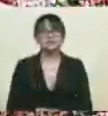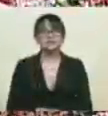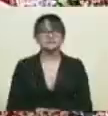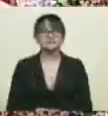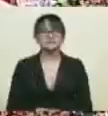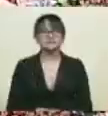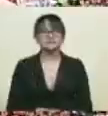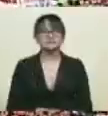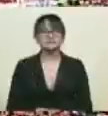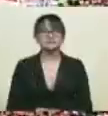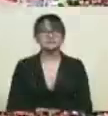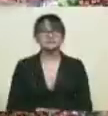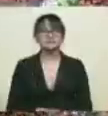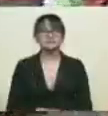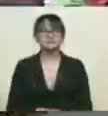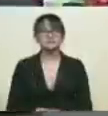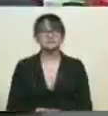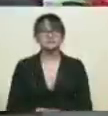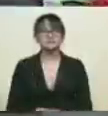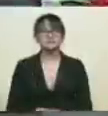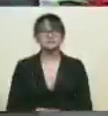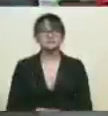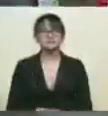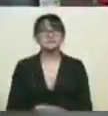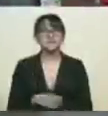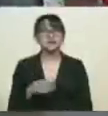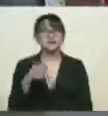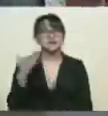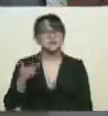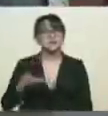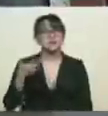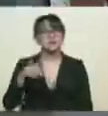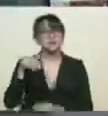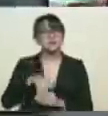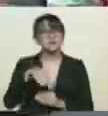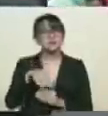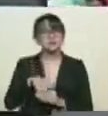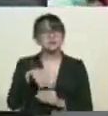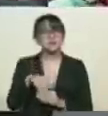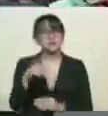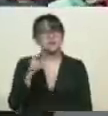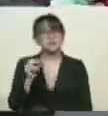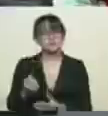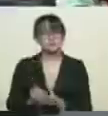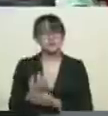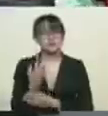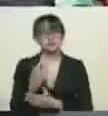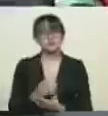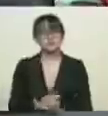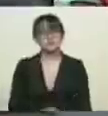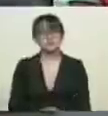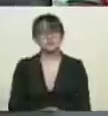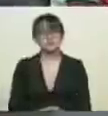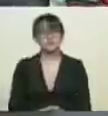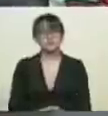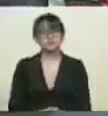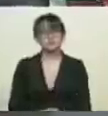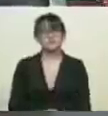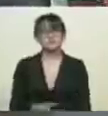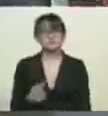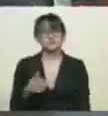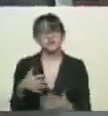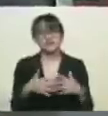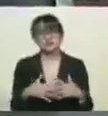Por eso es tan importante las elecciones del 20 de mayo. Porque los gringos no